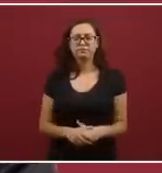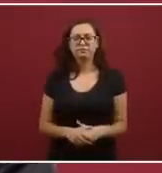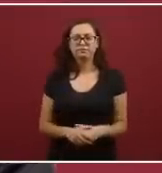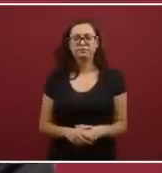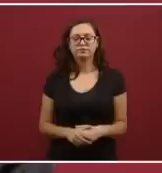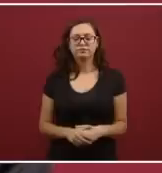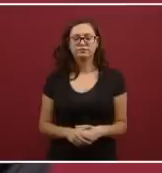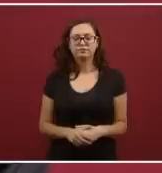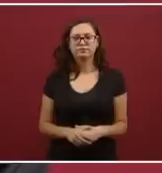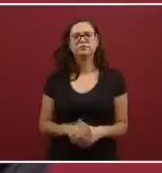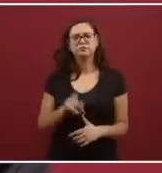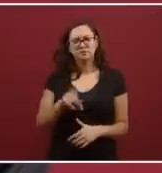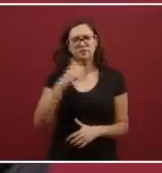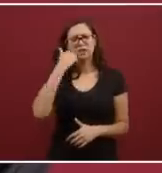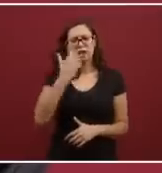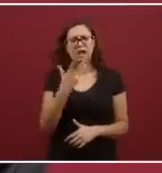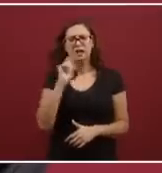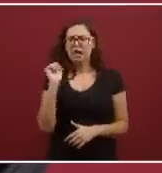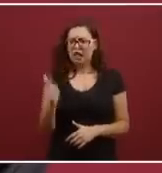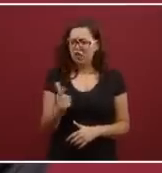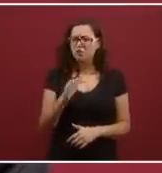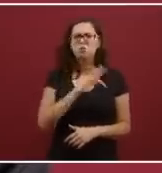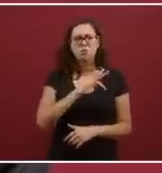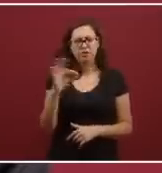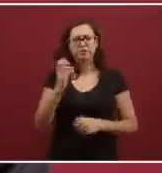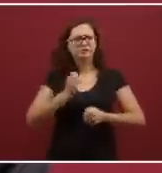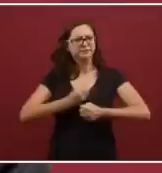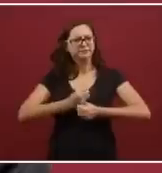que se expresen, que se manifiesten